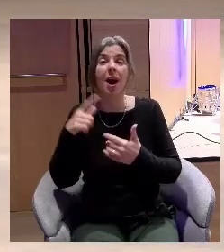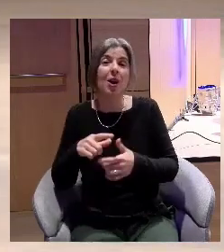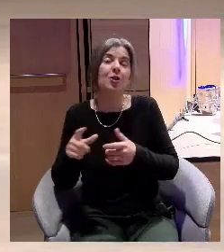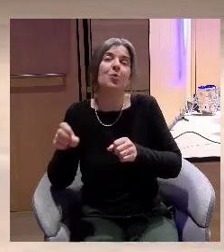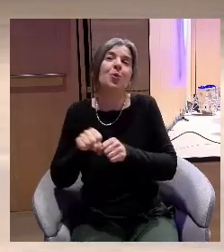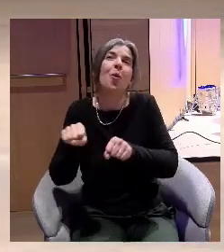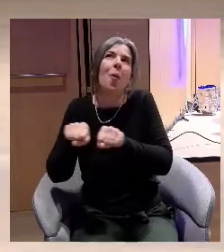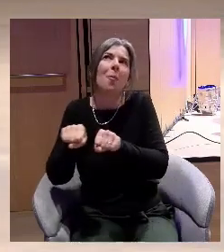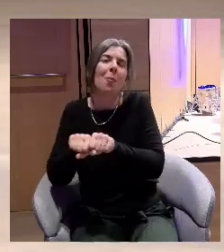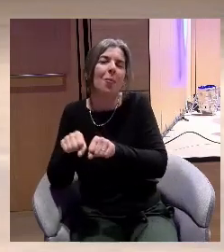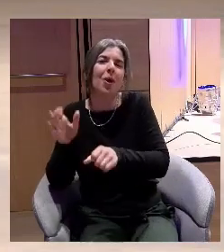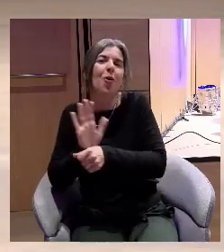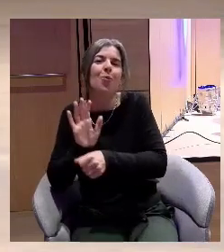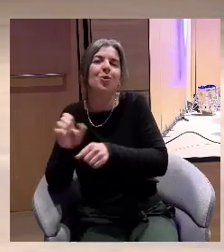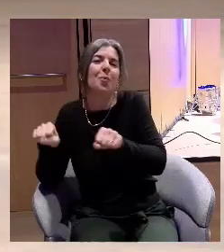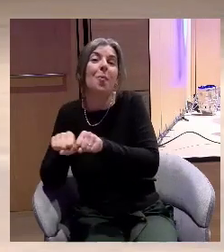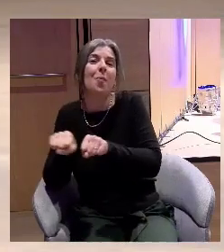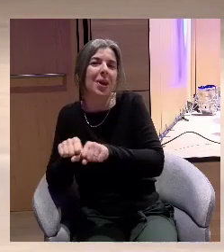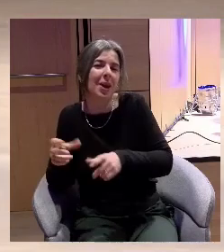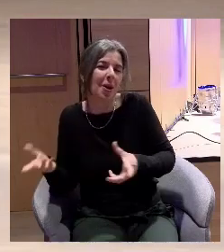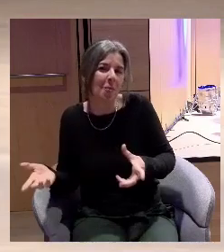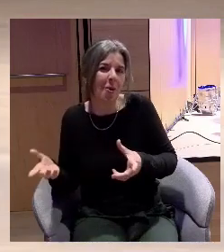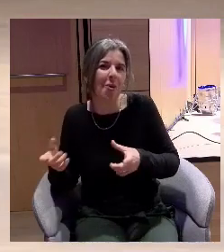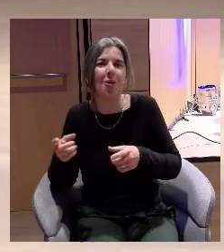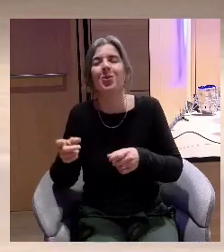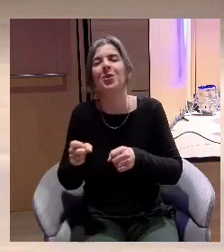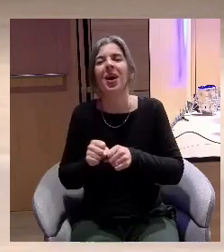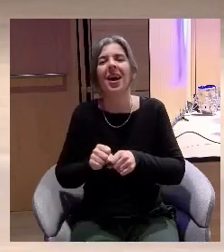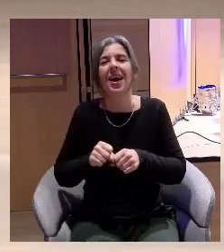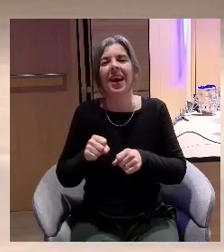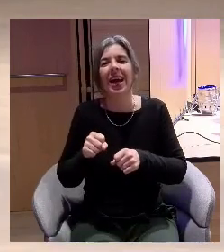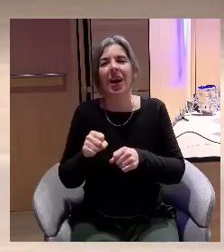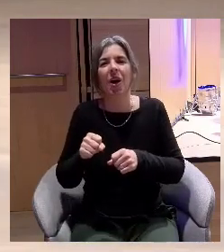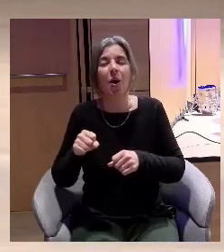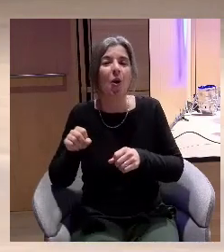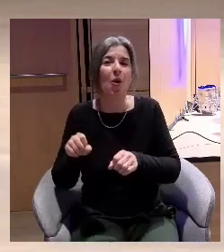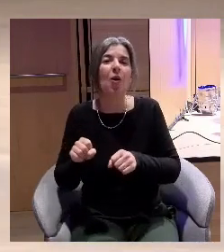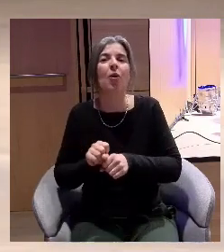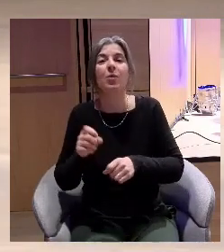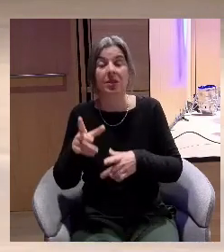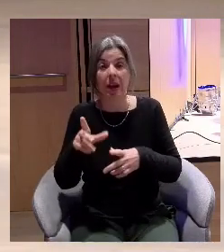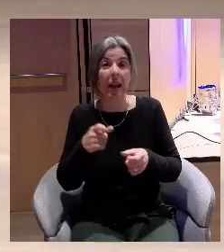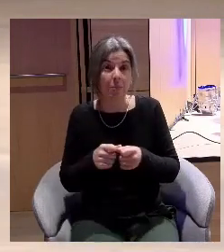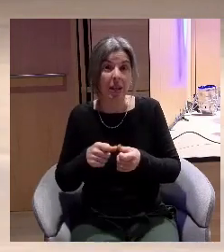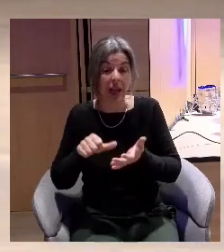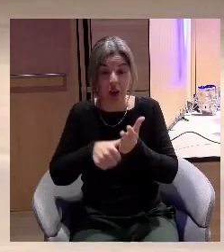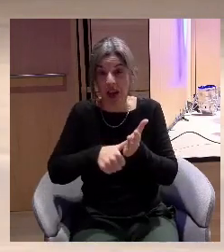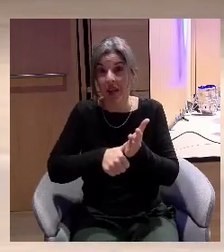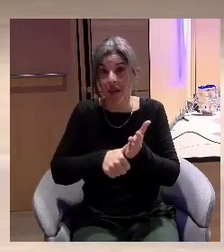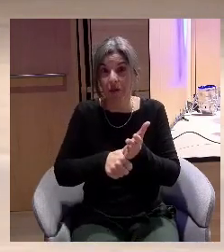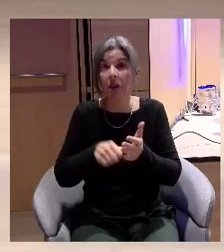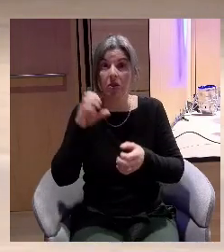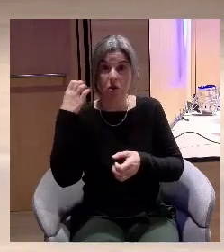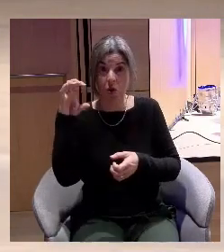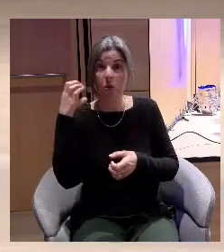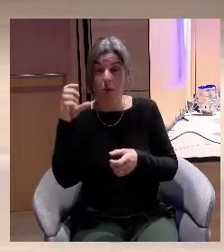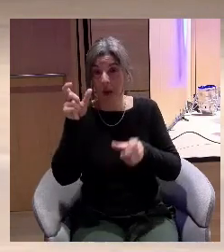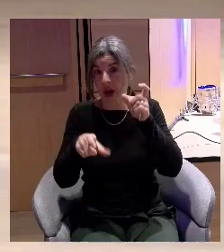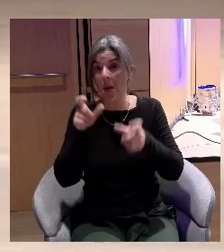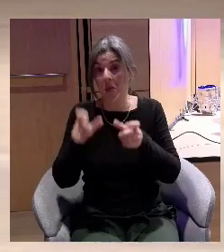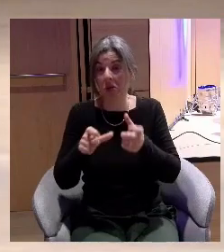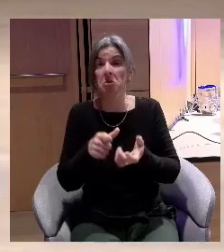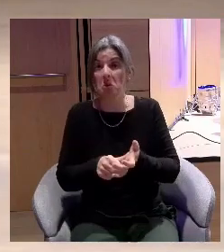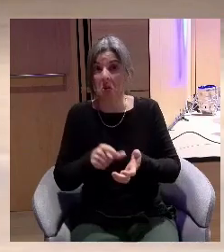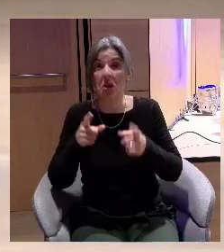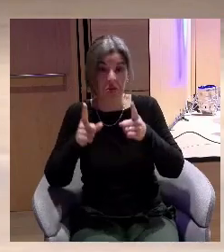somos hermanos, hay personas que tienen documento de identificación colombiano y documento de identificación